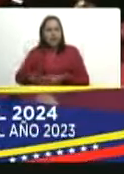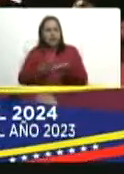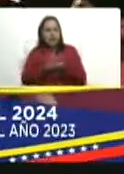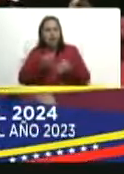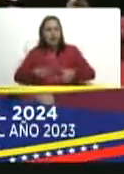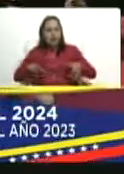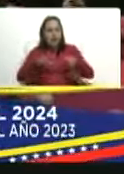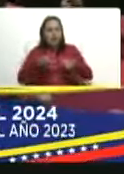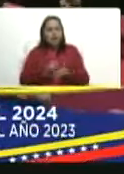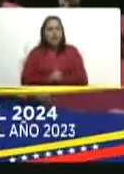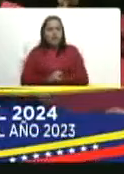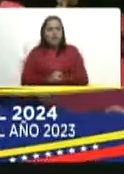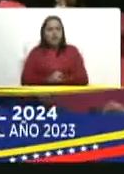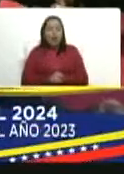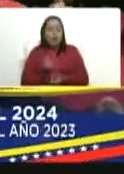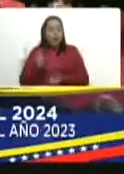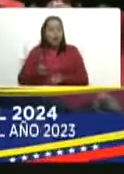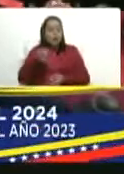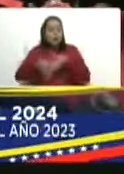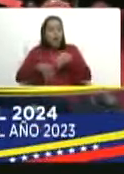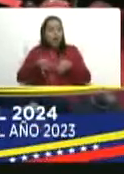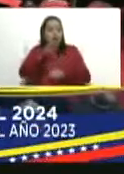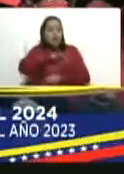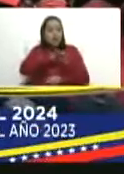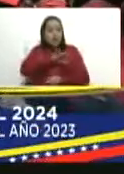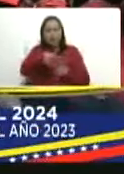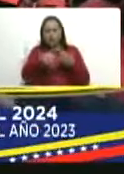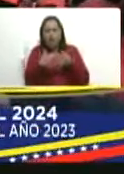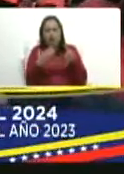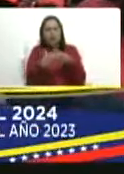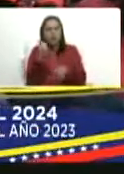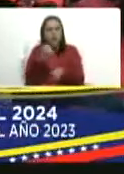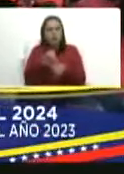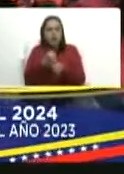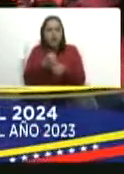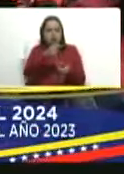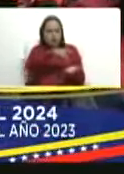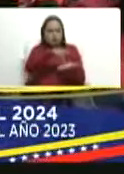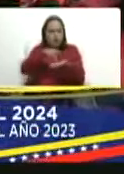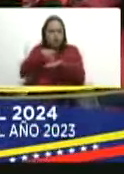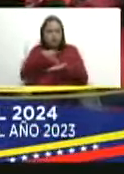A todos sus equipos de trabajo presentes.